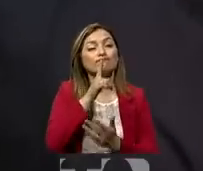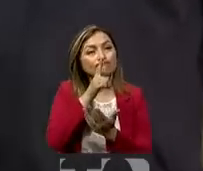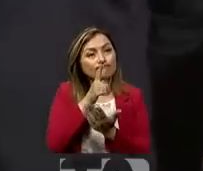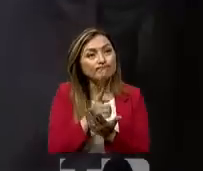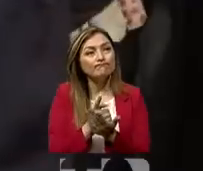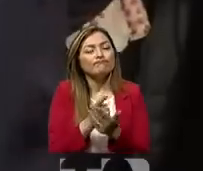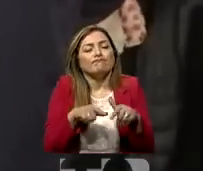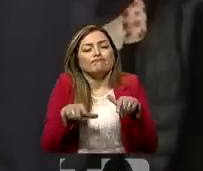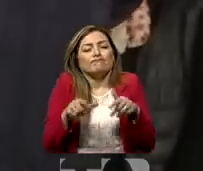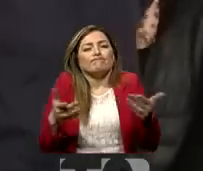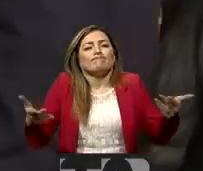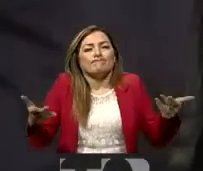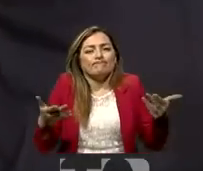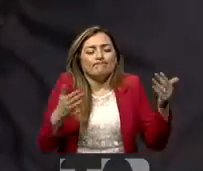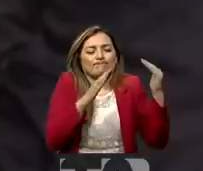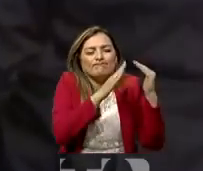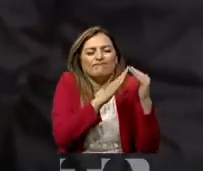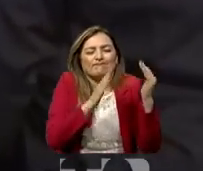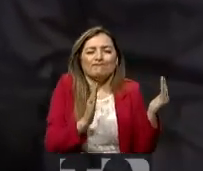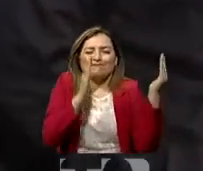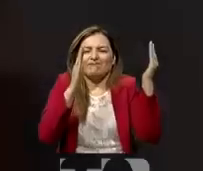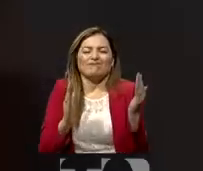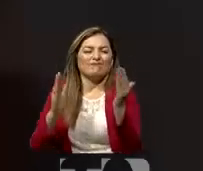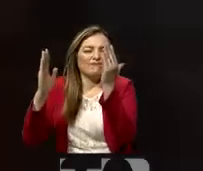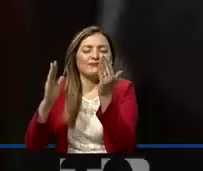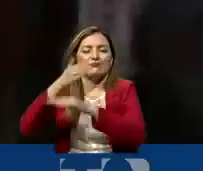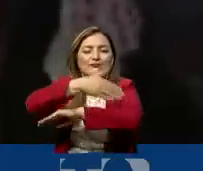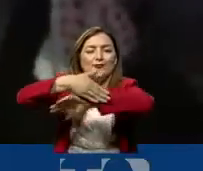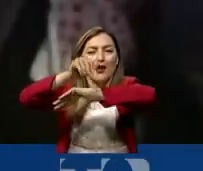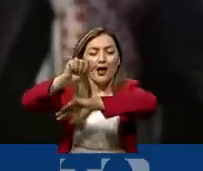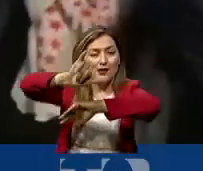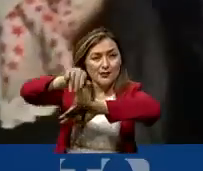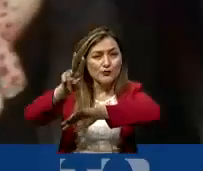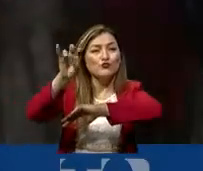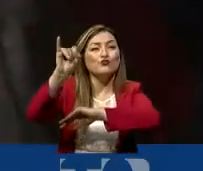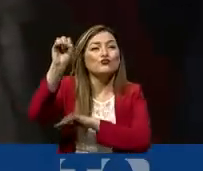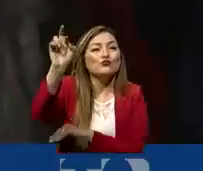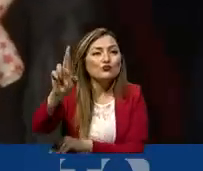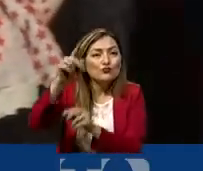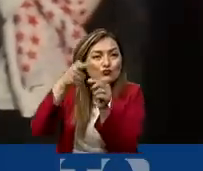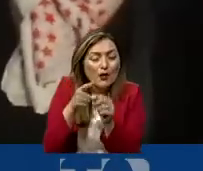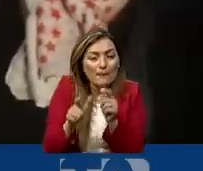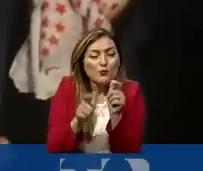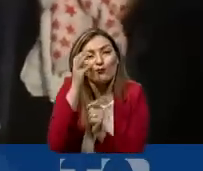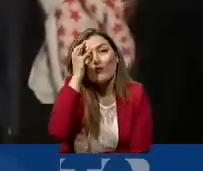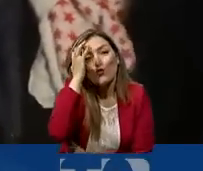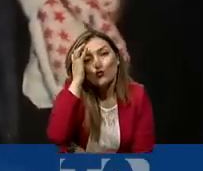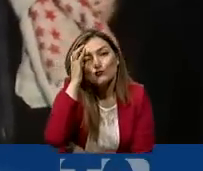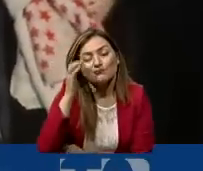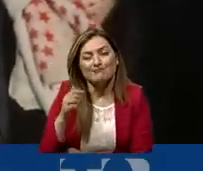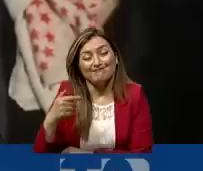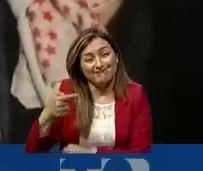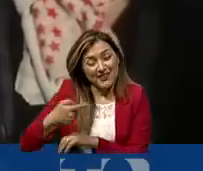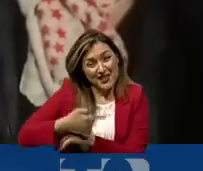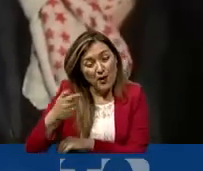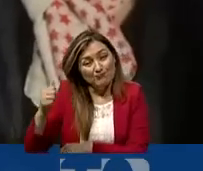los condominios José Peralta, esto es en la calle Javier, al sur de Quito, y los moradores están realmente preocupados porque el día de antes de ayer